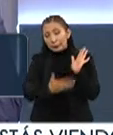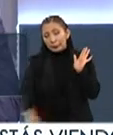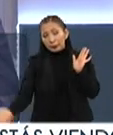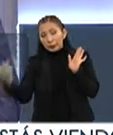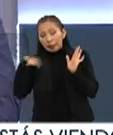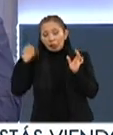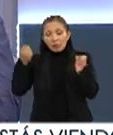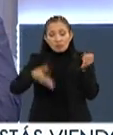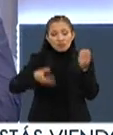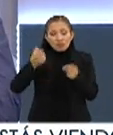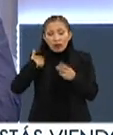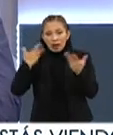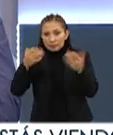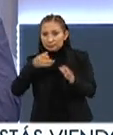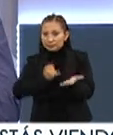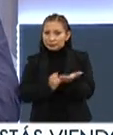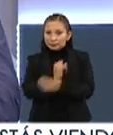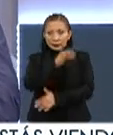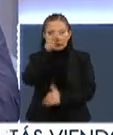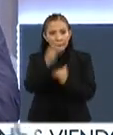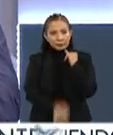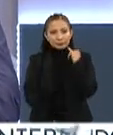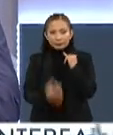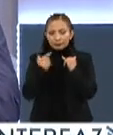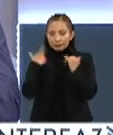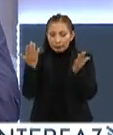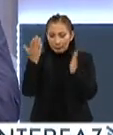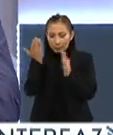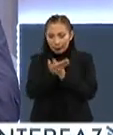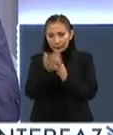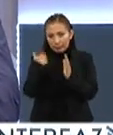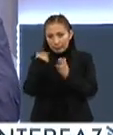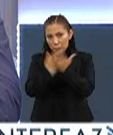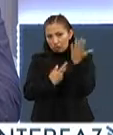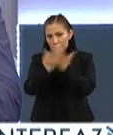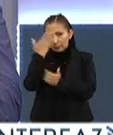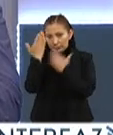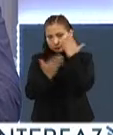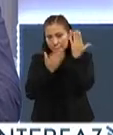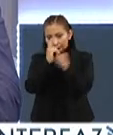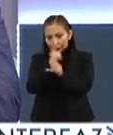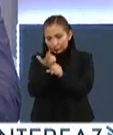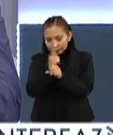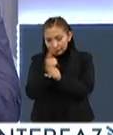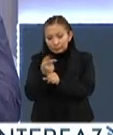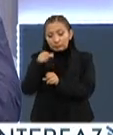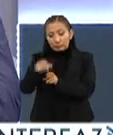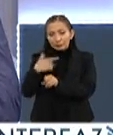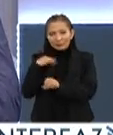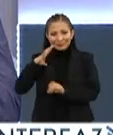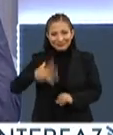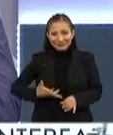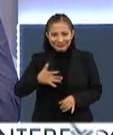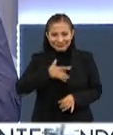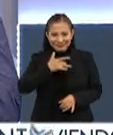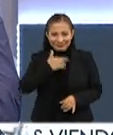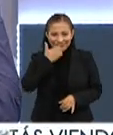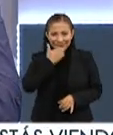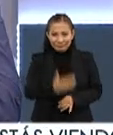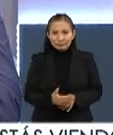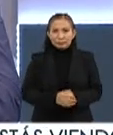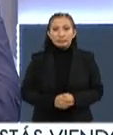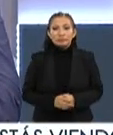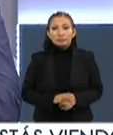proceso iterativo, se llegó a la última versión de este programa de estudios, y de lo cual pues, nos sentimos muy orgullosos, porque